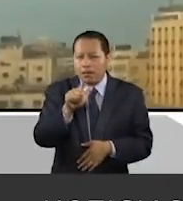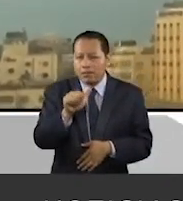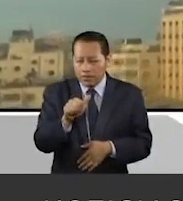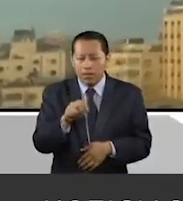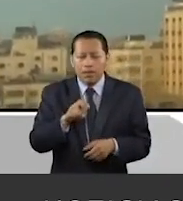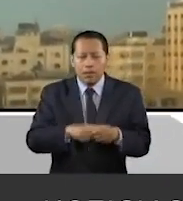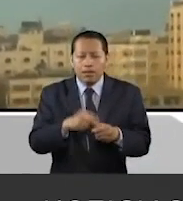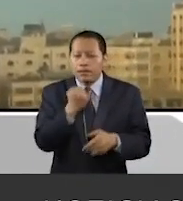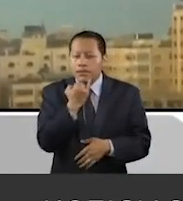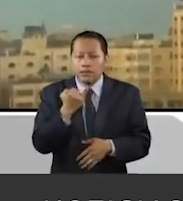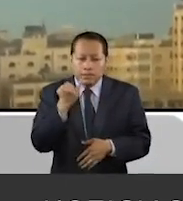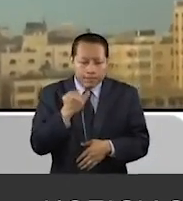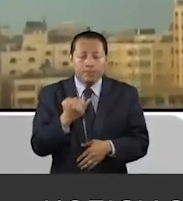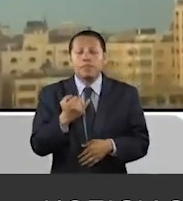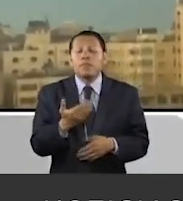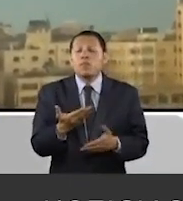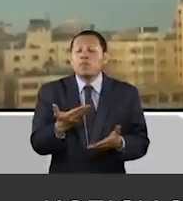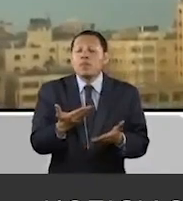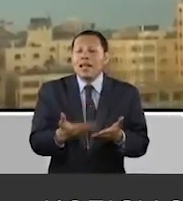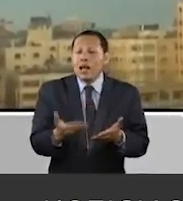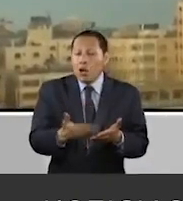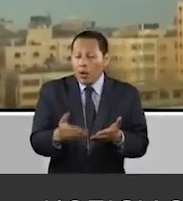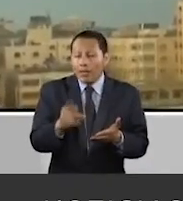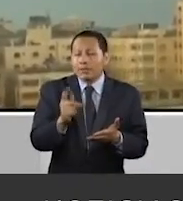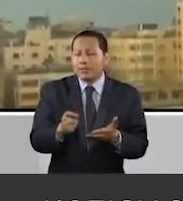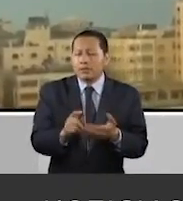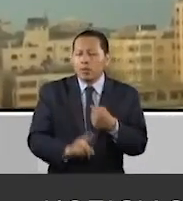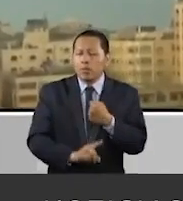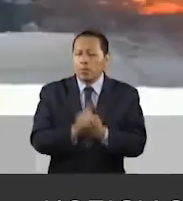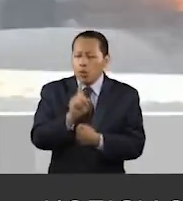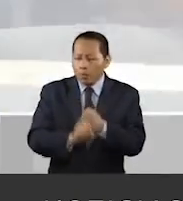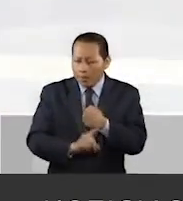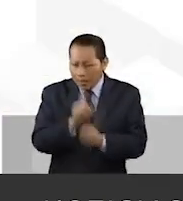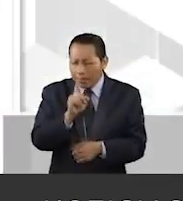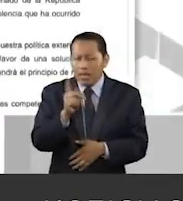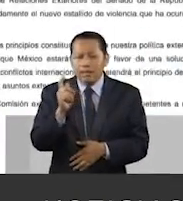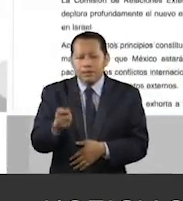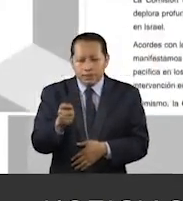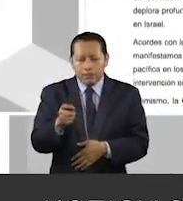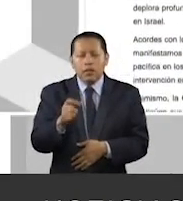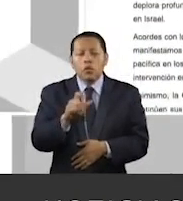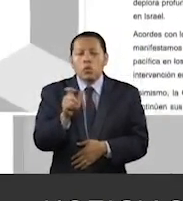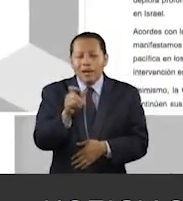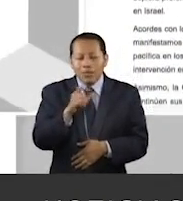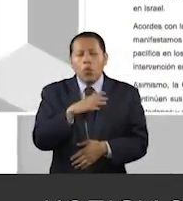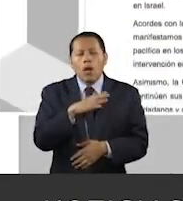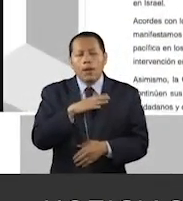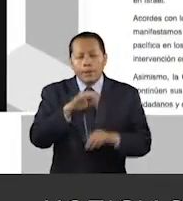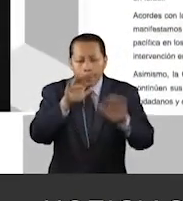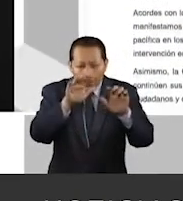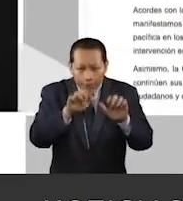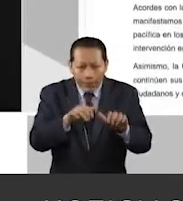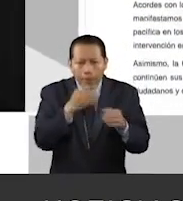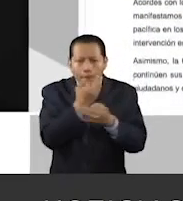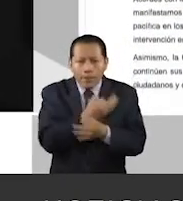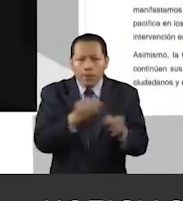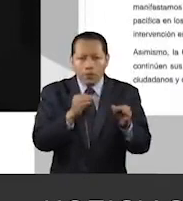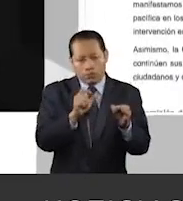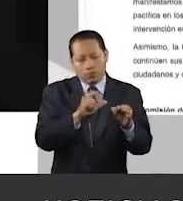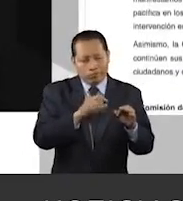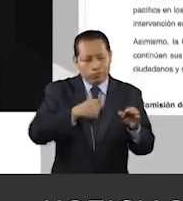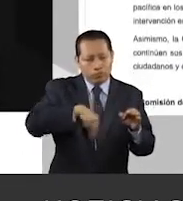Israel. Ahora, el problema con este tipo de pronunciamientos de cuerpos